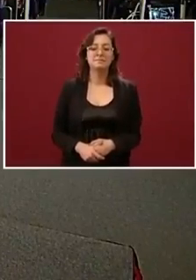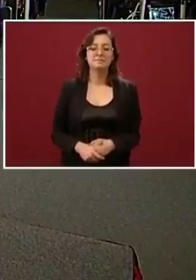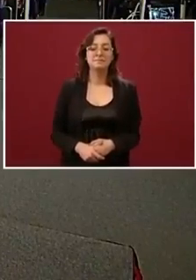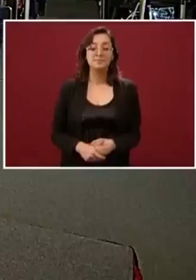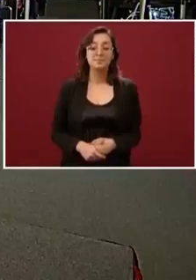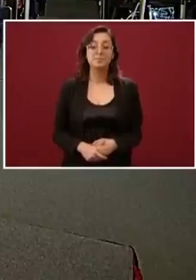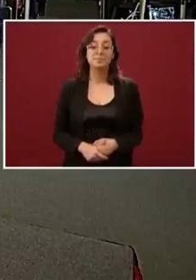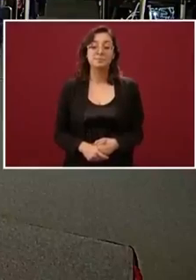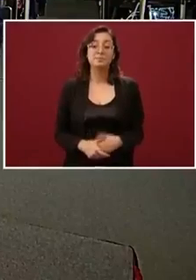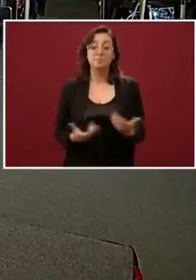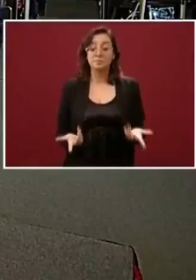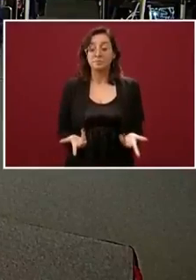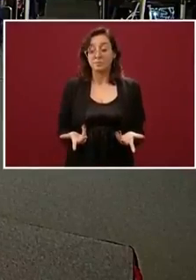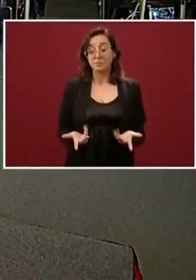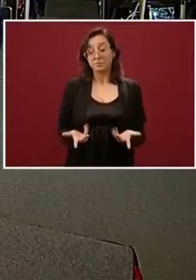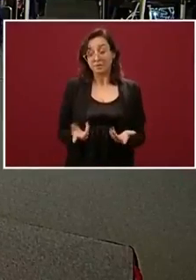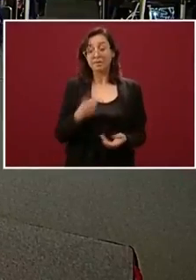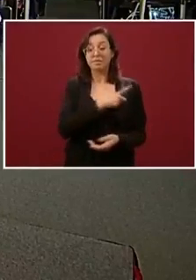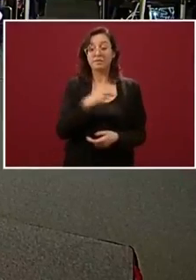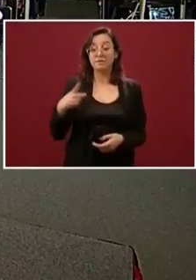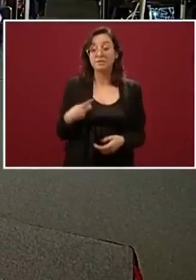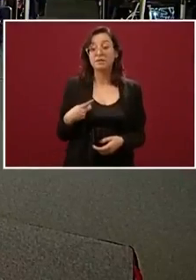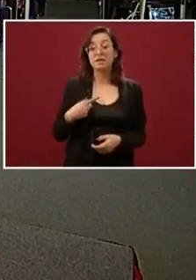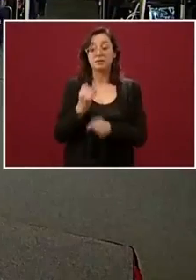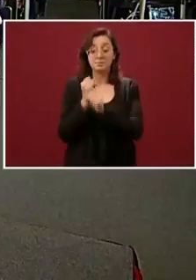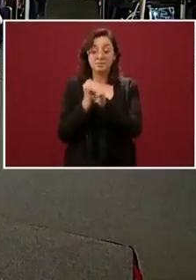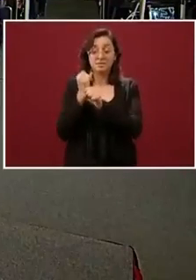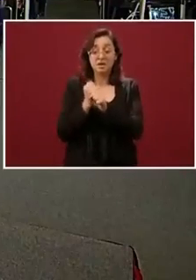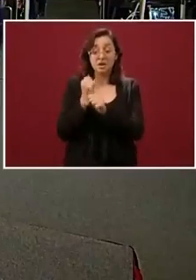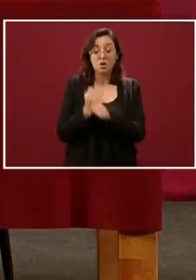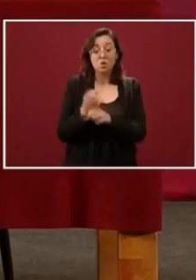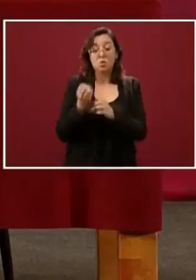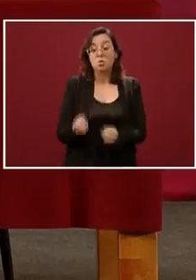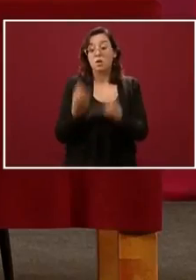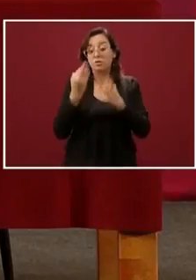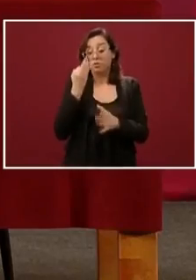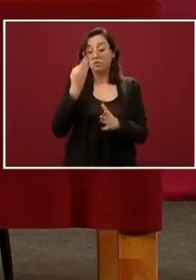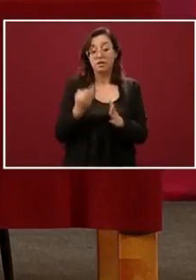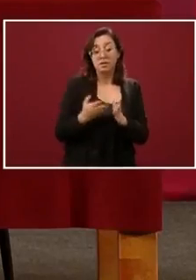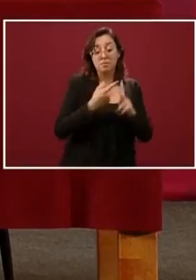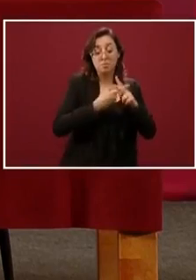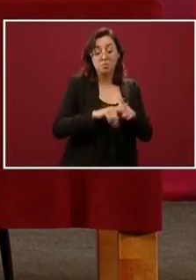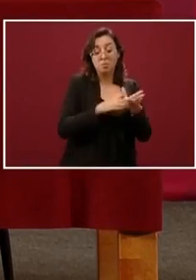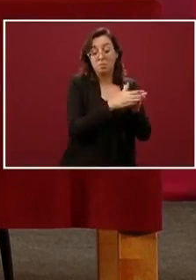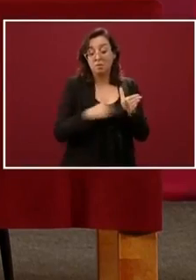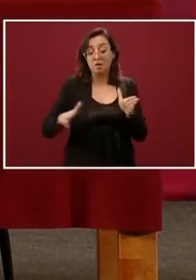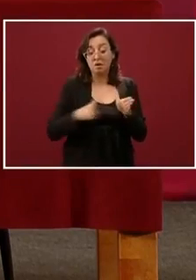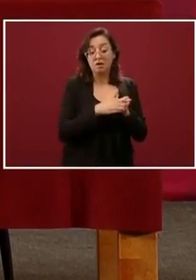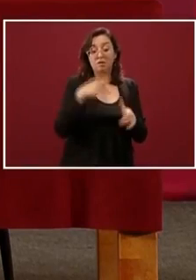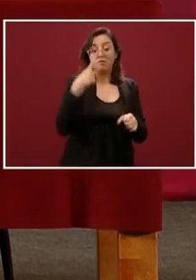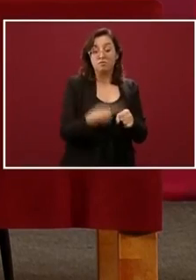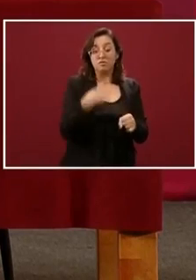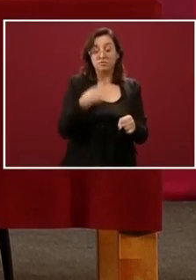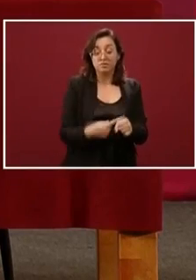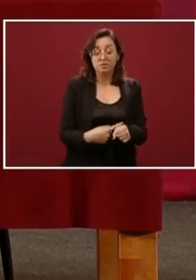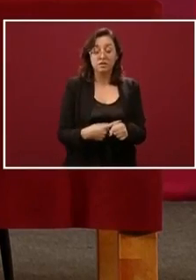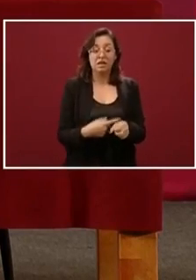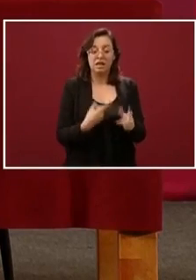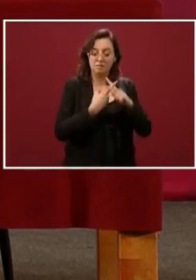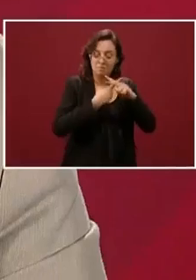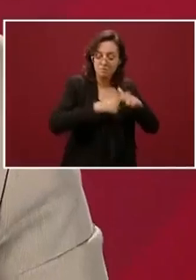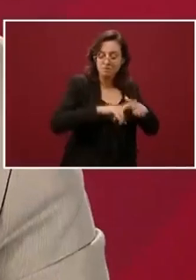Bueno, pudiera haber un antecedente, se tendría que verificar puntualmente los periodos de incubación, como para ver si la posibilidad entre el inicio